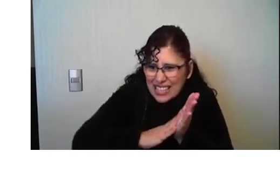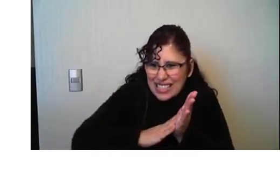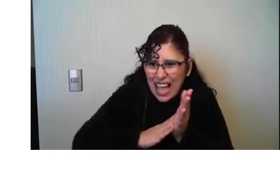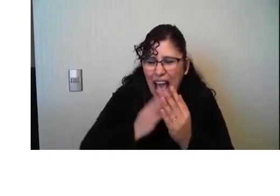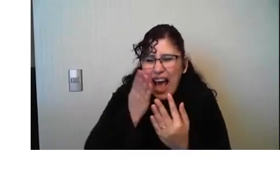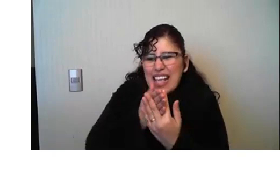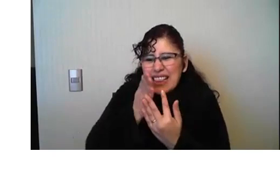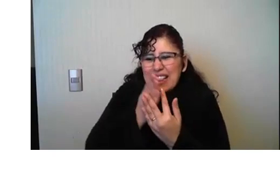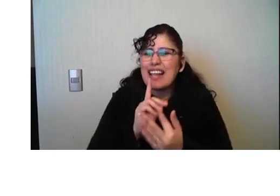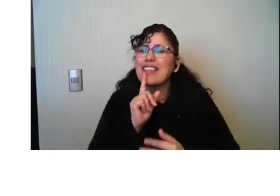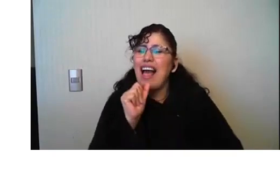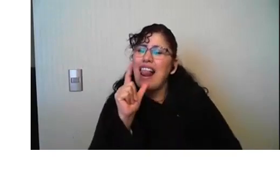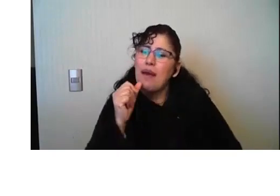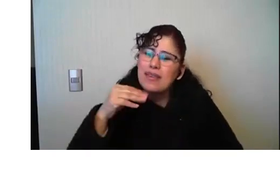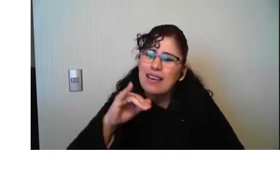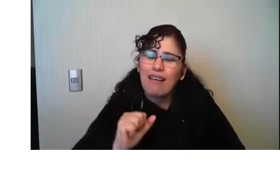¿cierto?